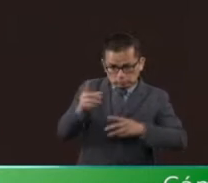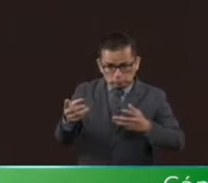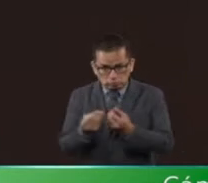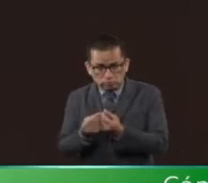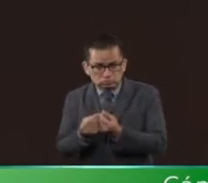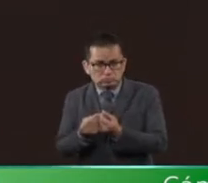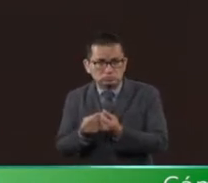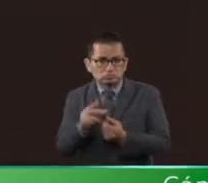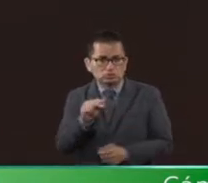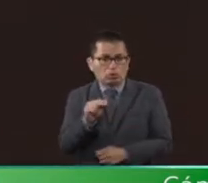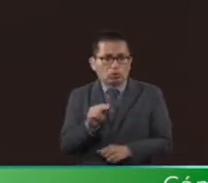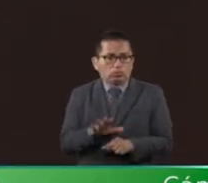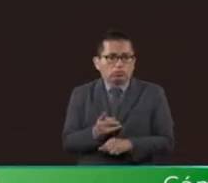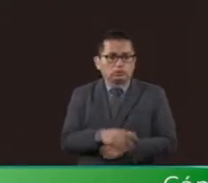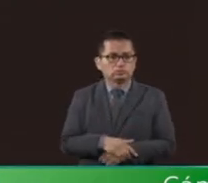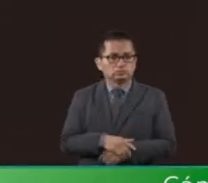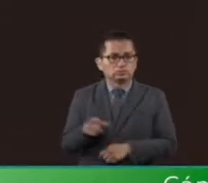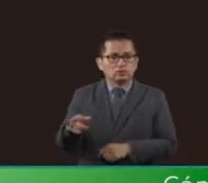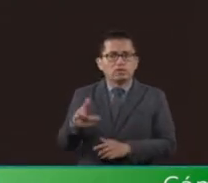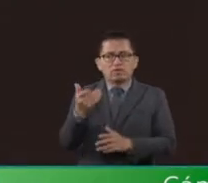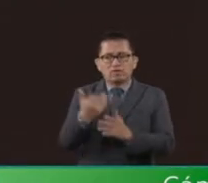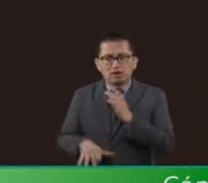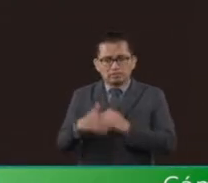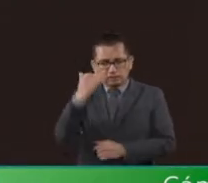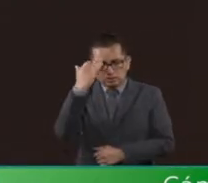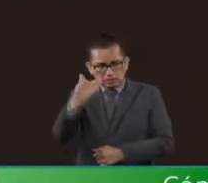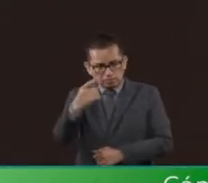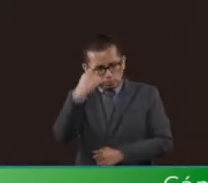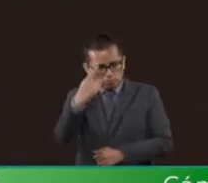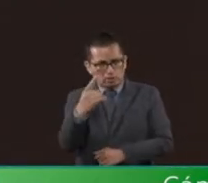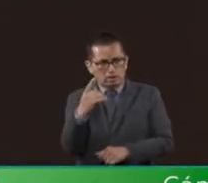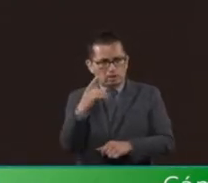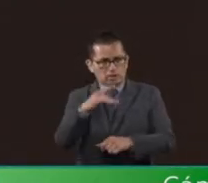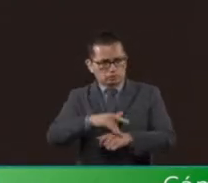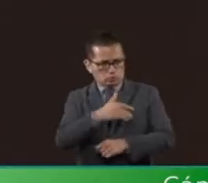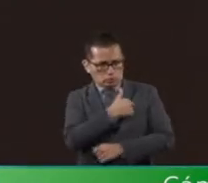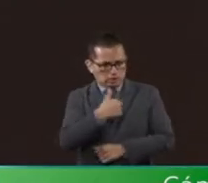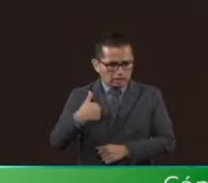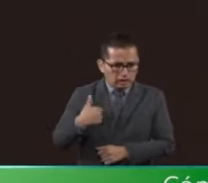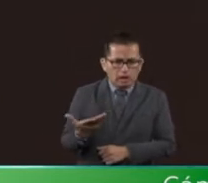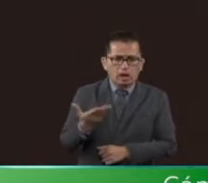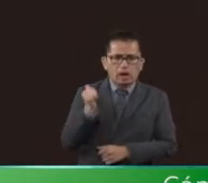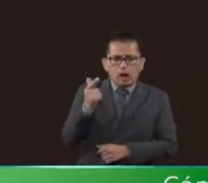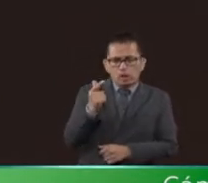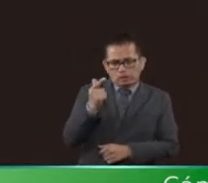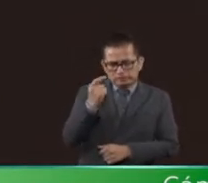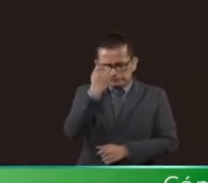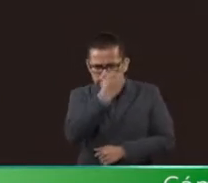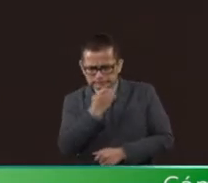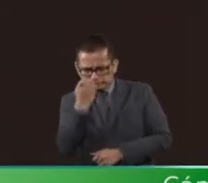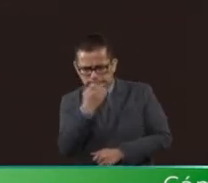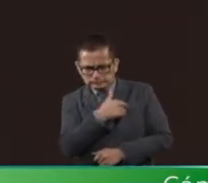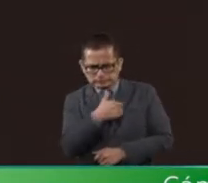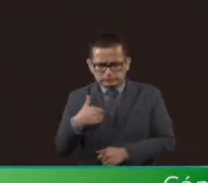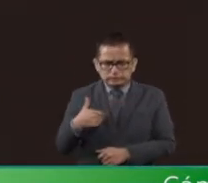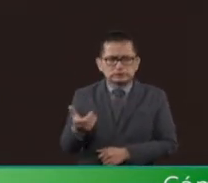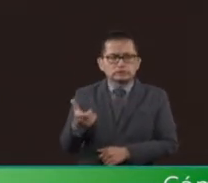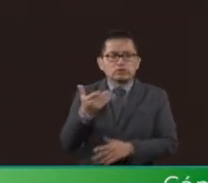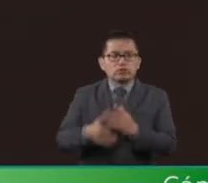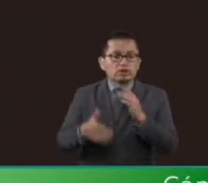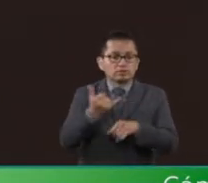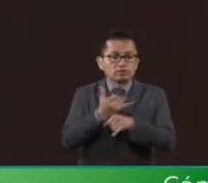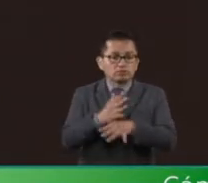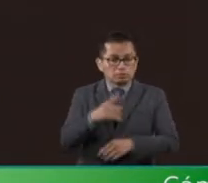información para haberse tocado sus senos y haber hecho una exploración y saber que tenían cáncer de mama. Por los